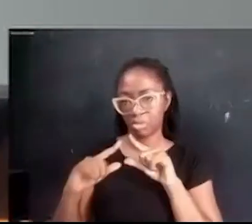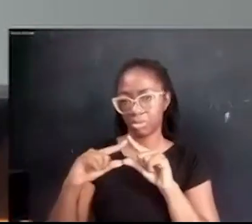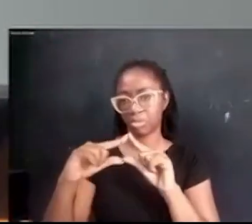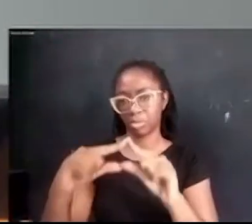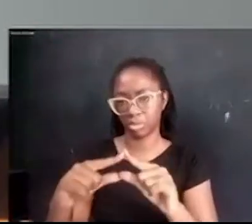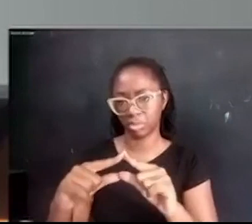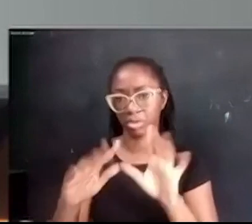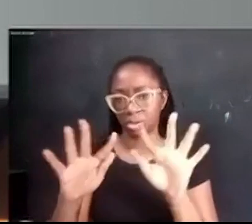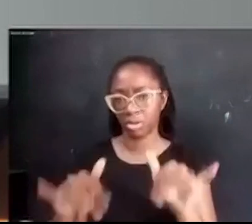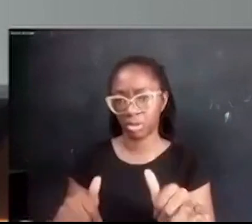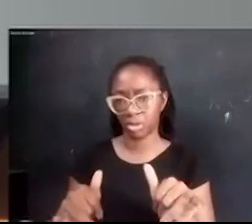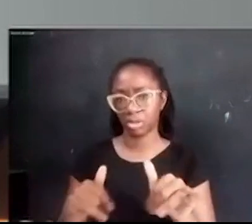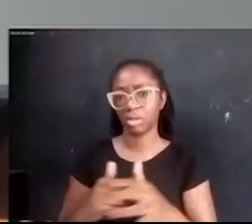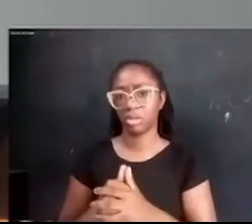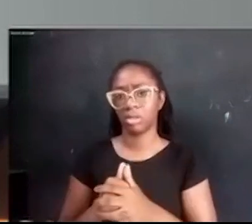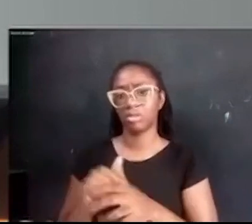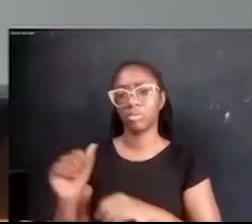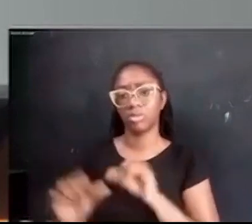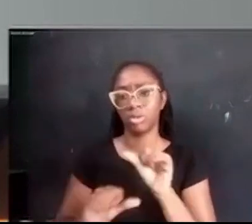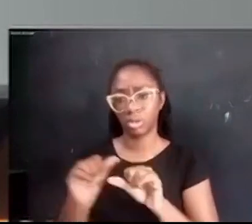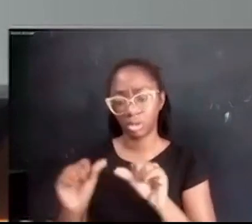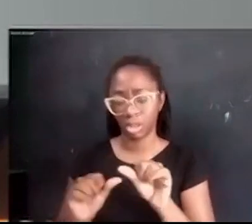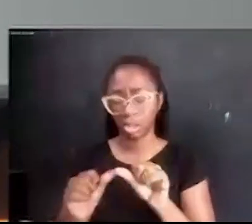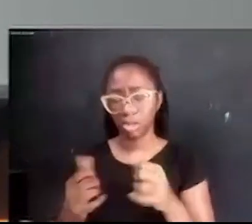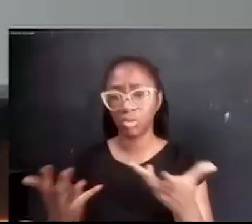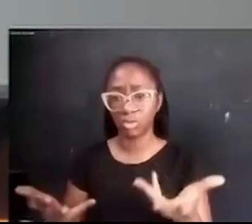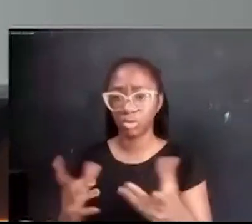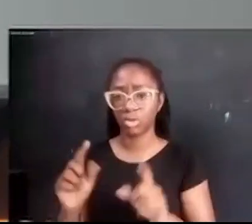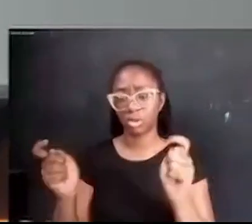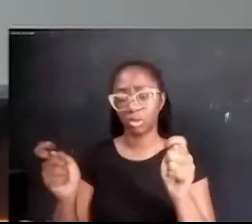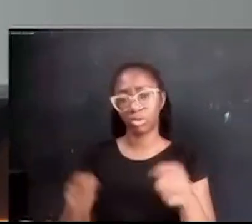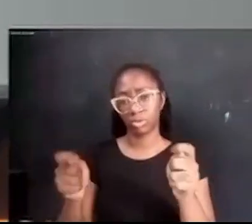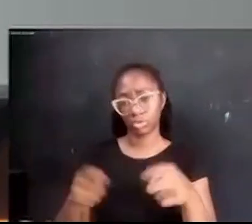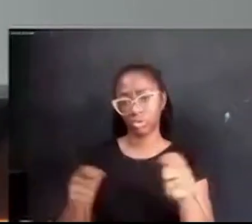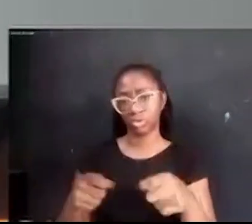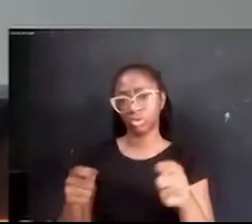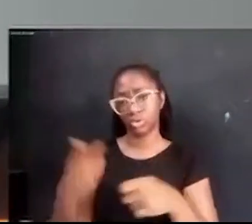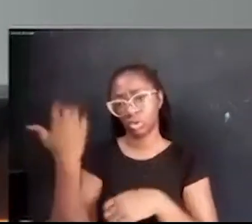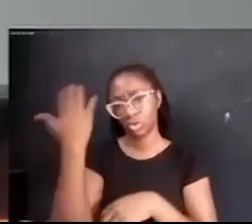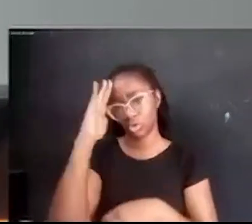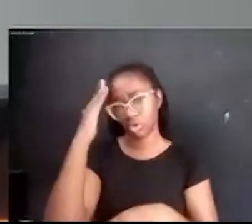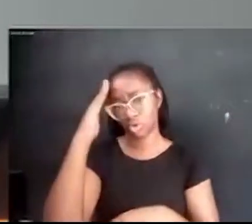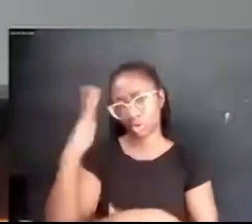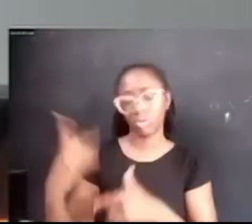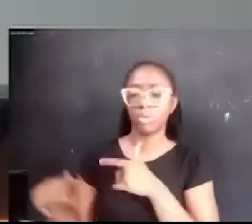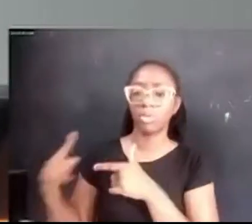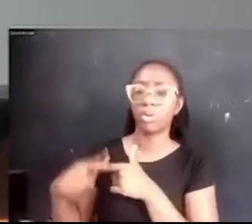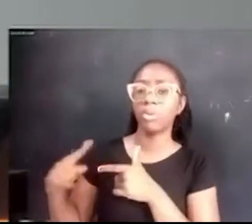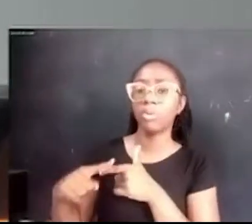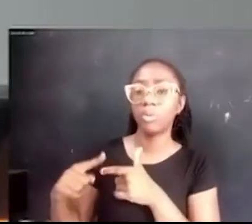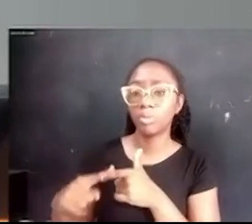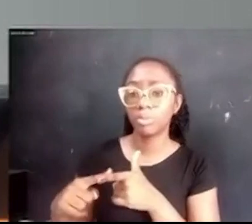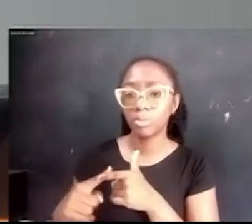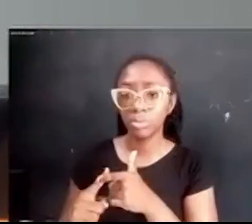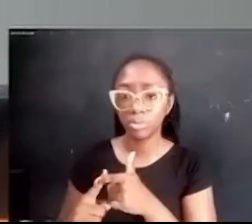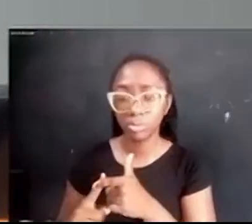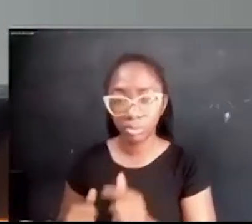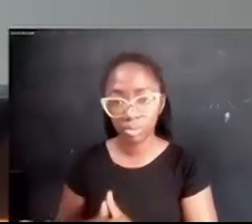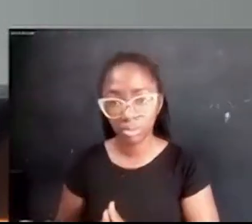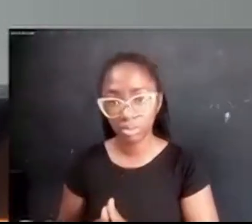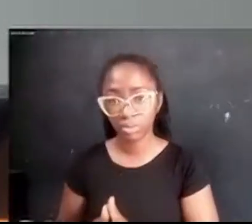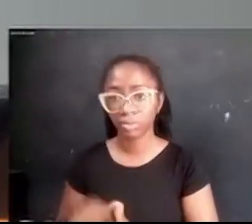limita lo que hoy es posible concebir como un problema y es posible resolver